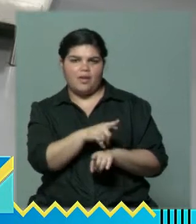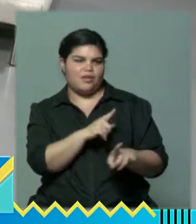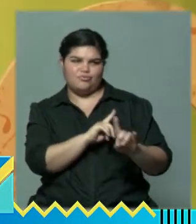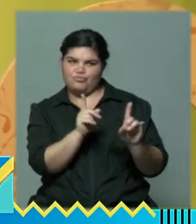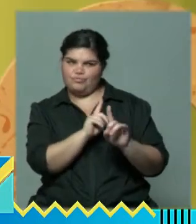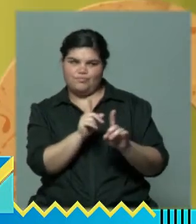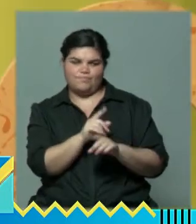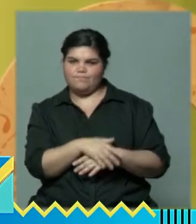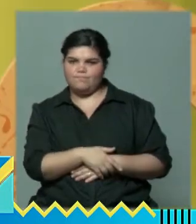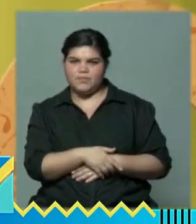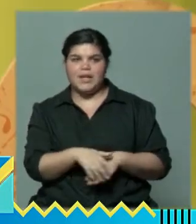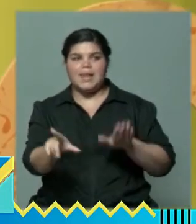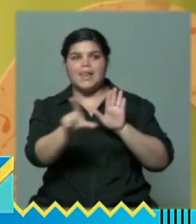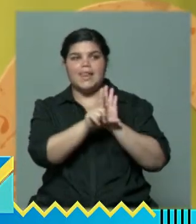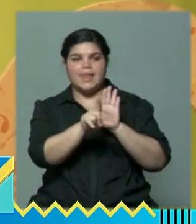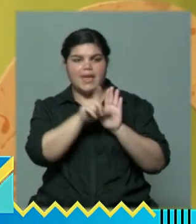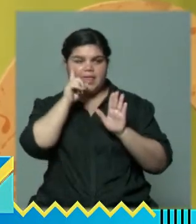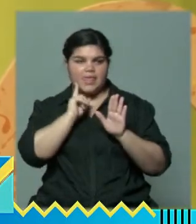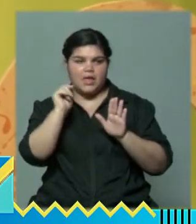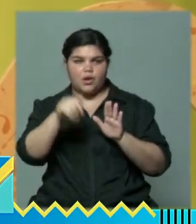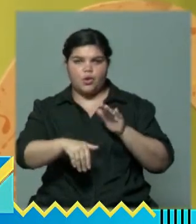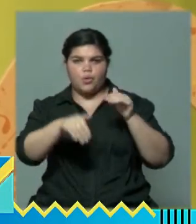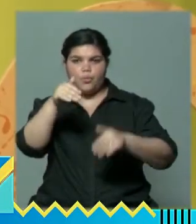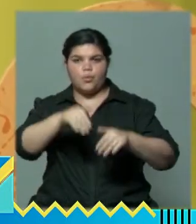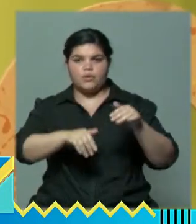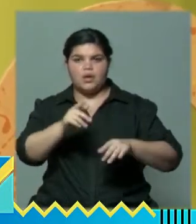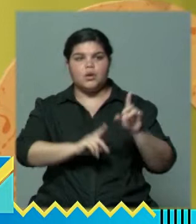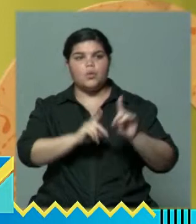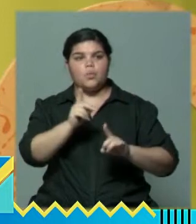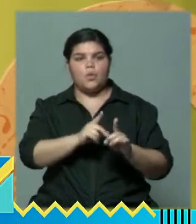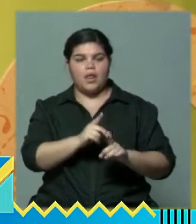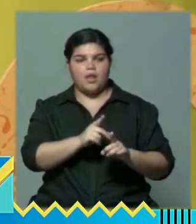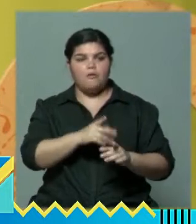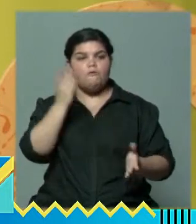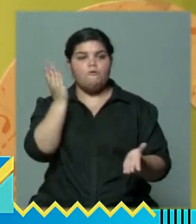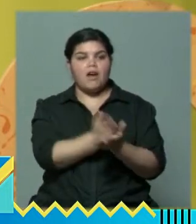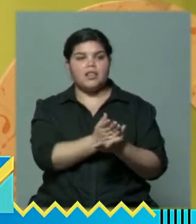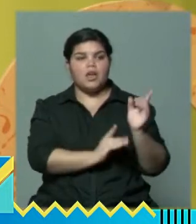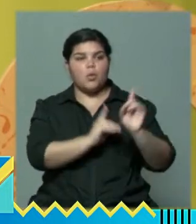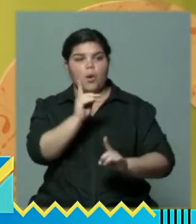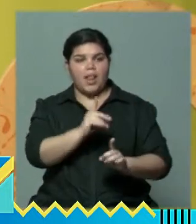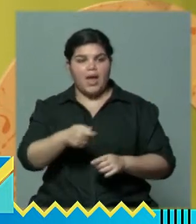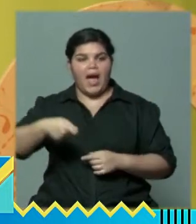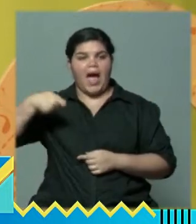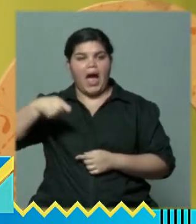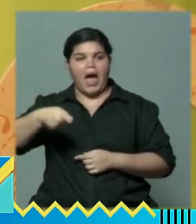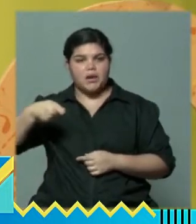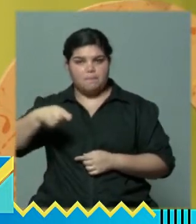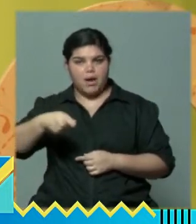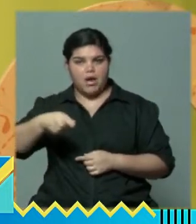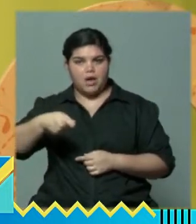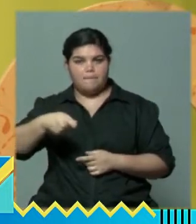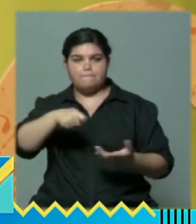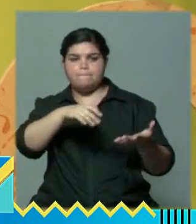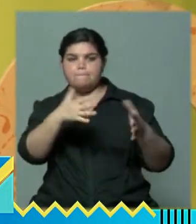que establece la ley que se votó hoy es que es falta la aportación de un arma que sea réplica